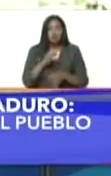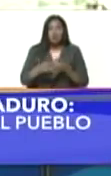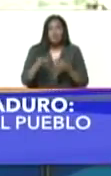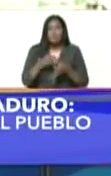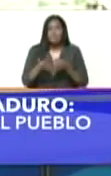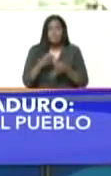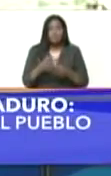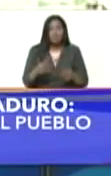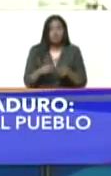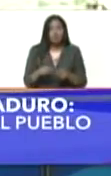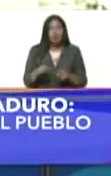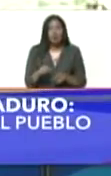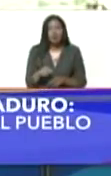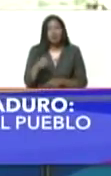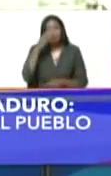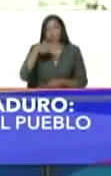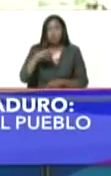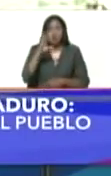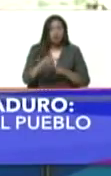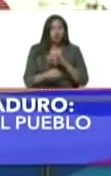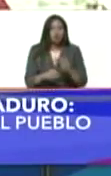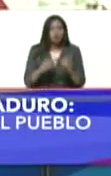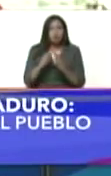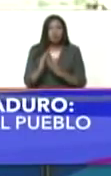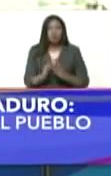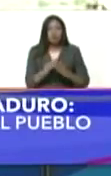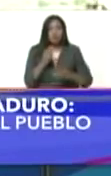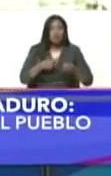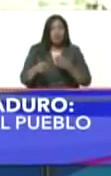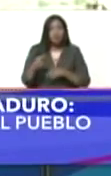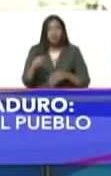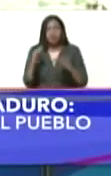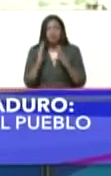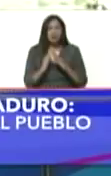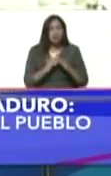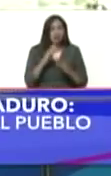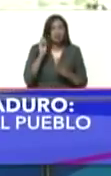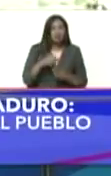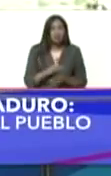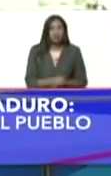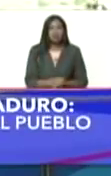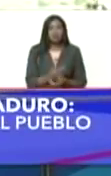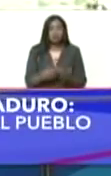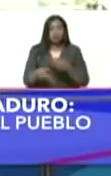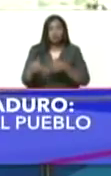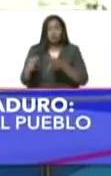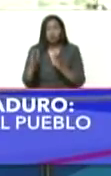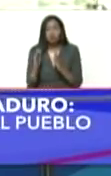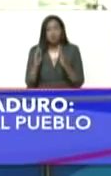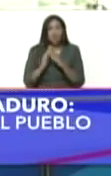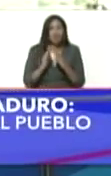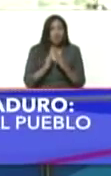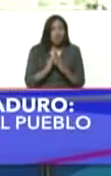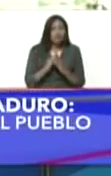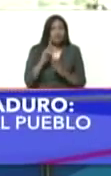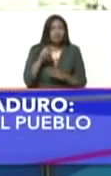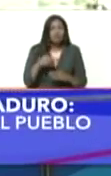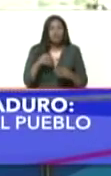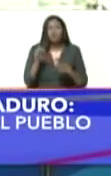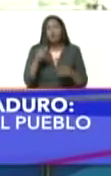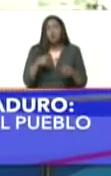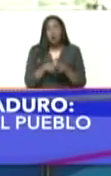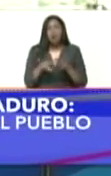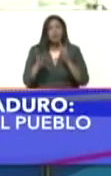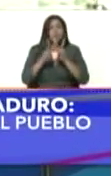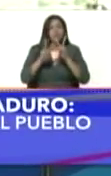parte del pueblo para la compra de vivienda, la venta de vivienda y para la construcción de las viviendas de la Gran Misión Vivienda Venezuela.